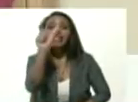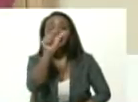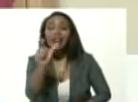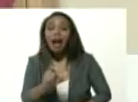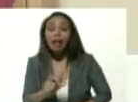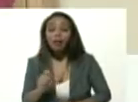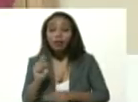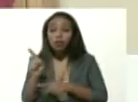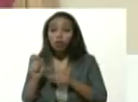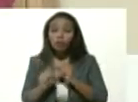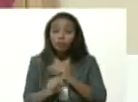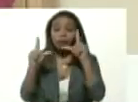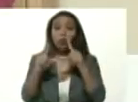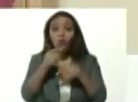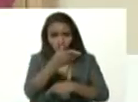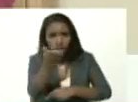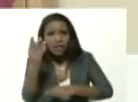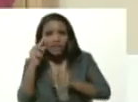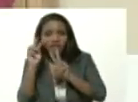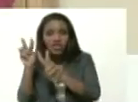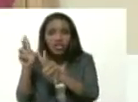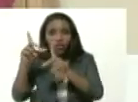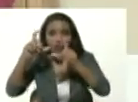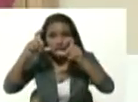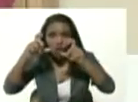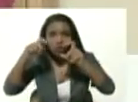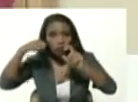Impresionante. ¿Ustedes han visto las imágenes?